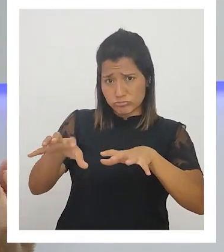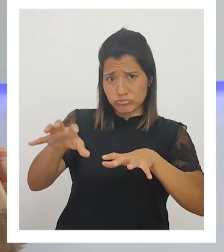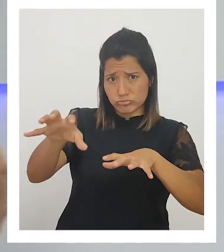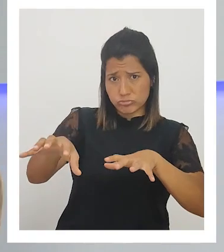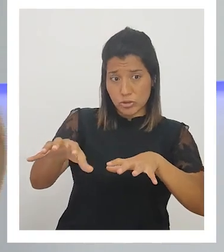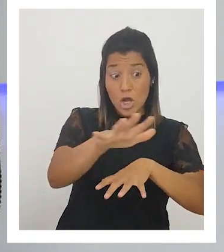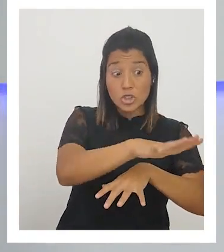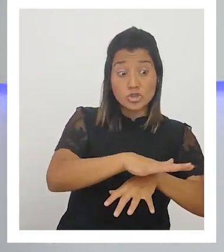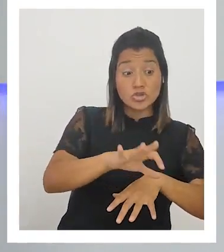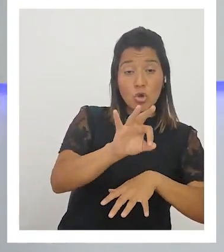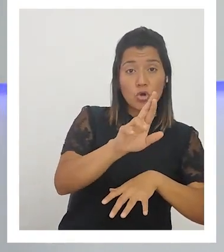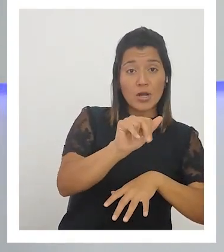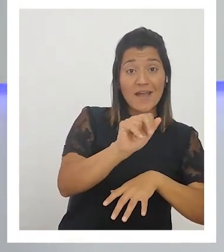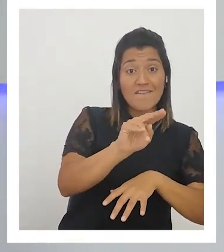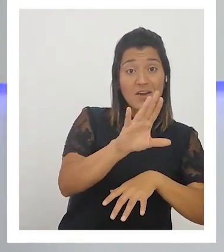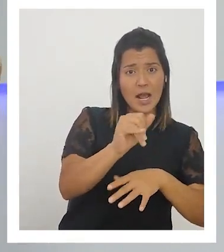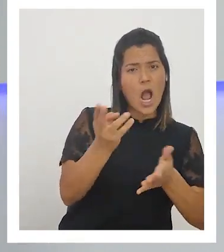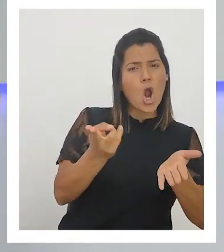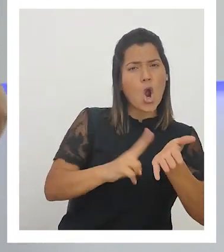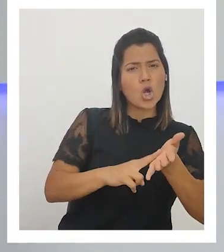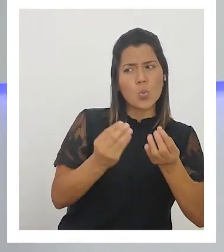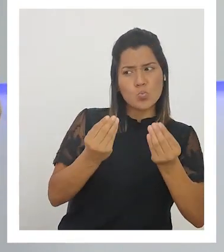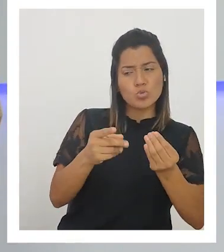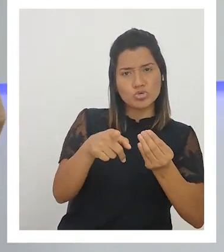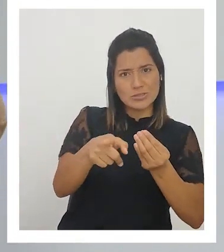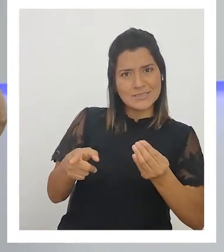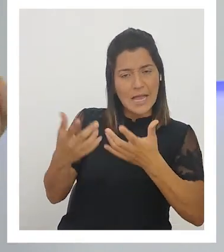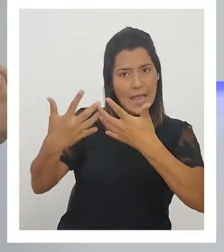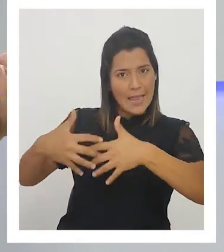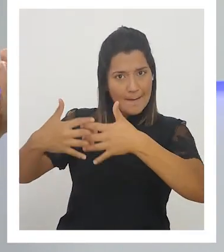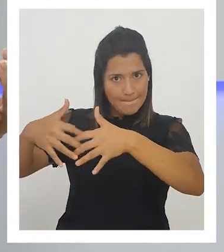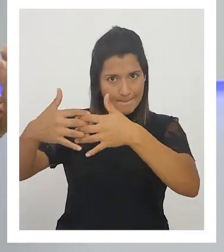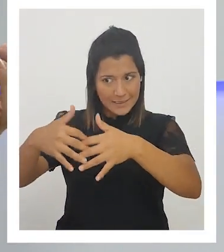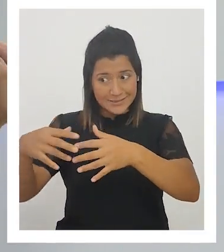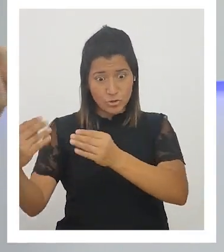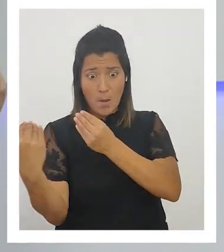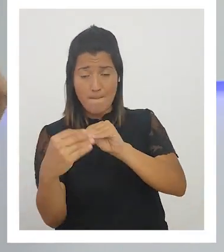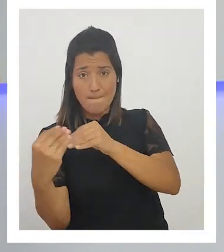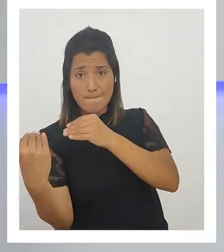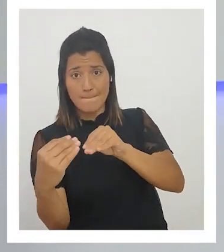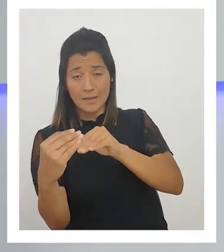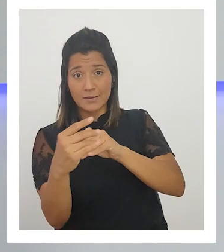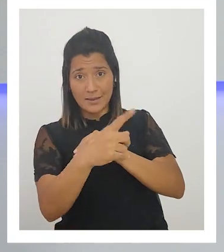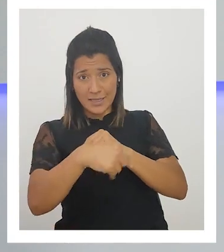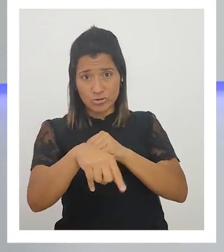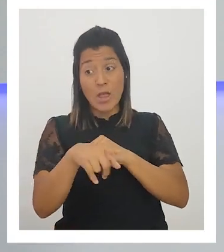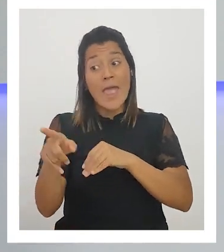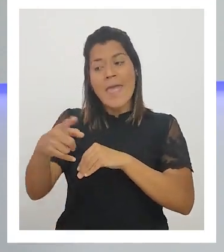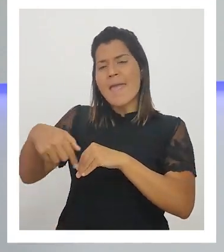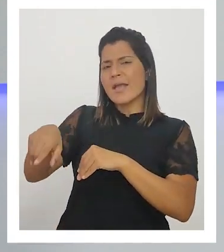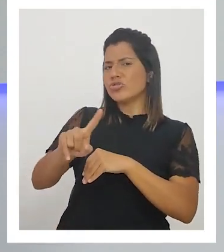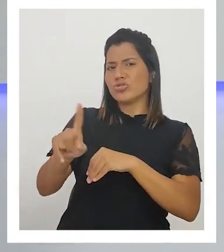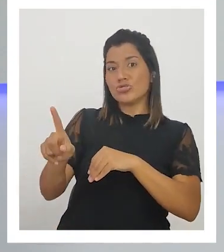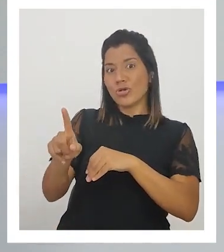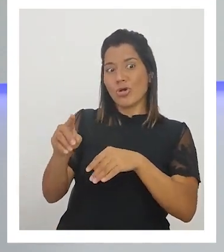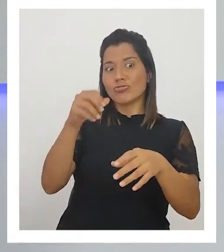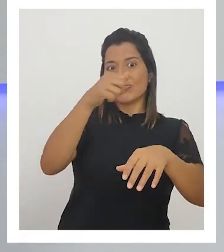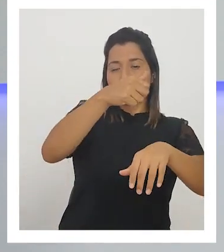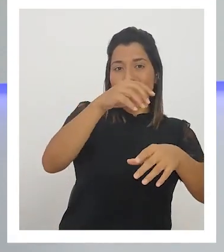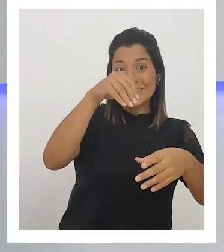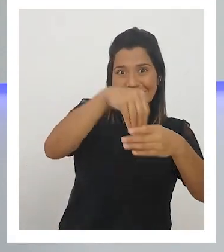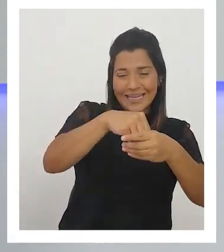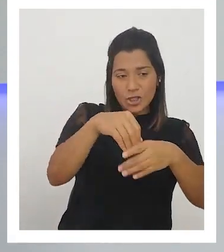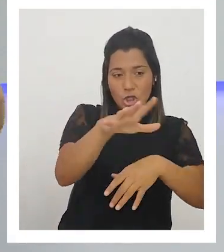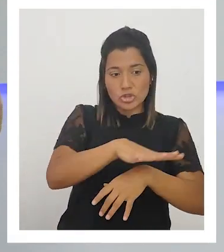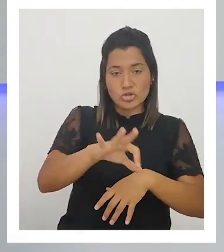otras empresas que le venden al régimen de zona franca, aunque no sean de zona franca, con esos ingresos que obtienen de venderle a